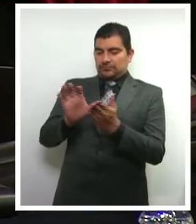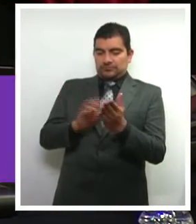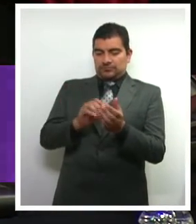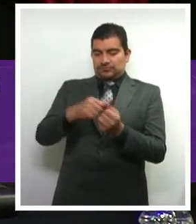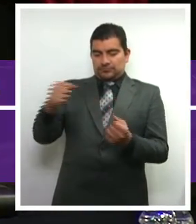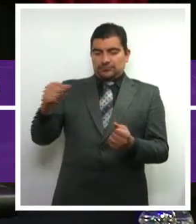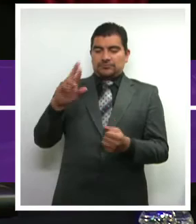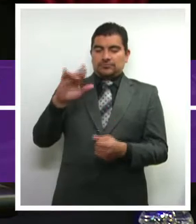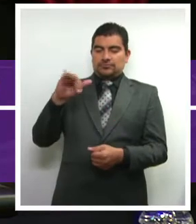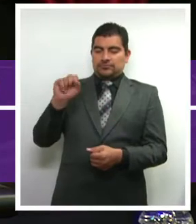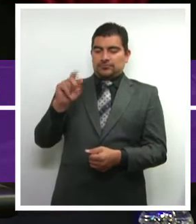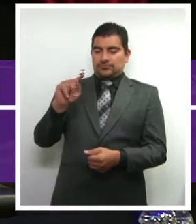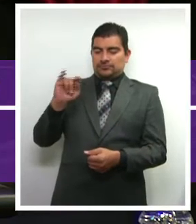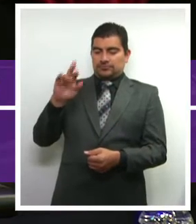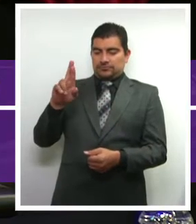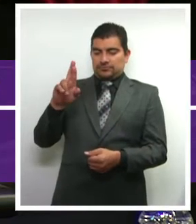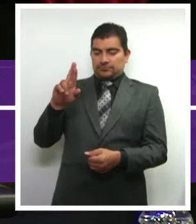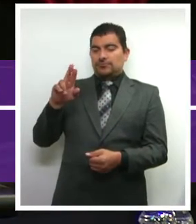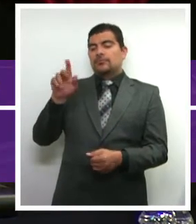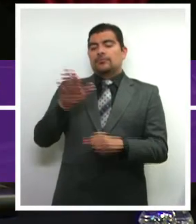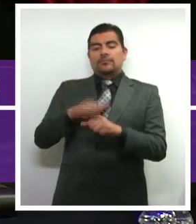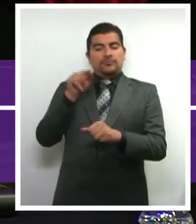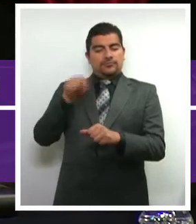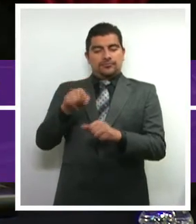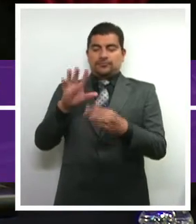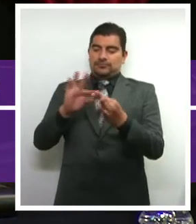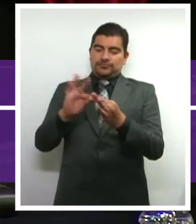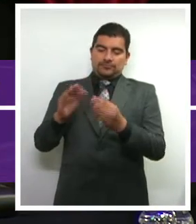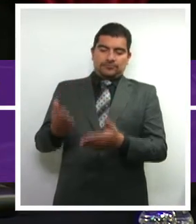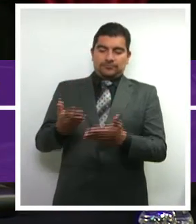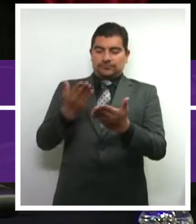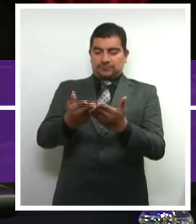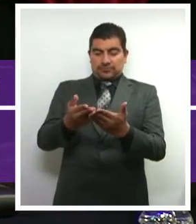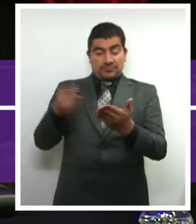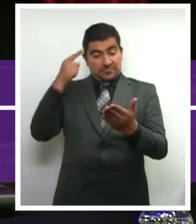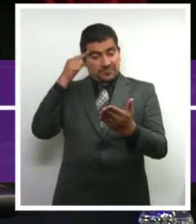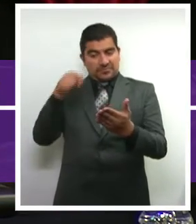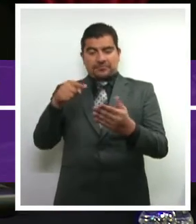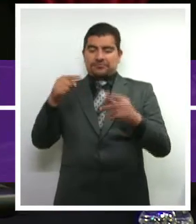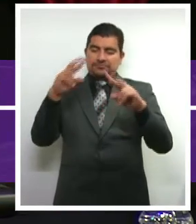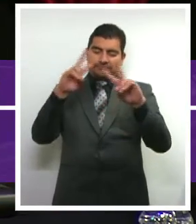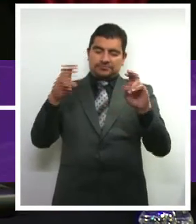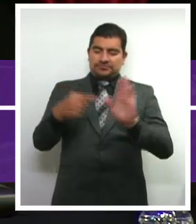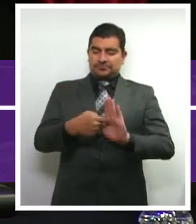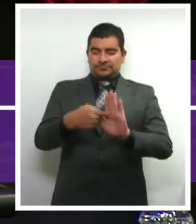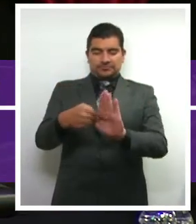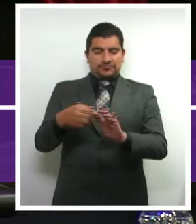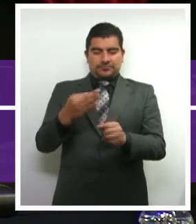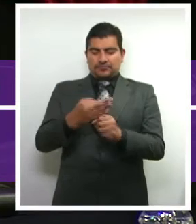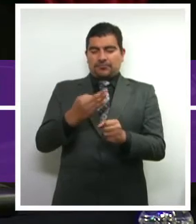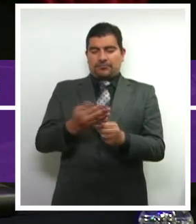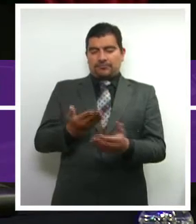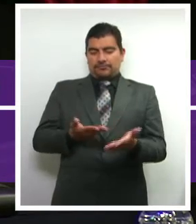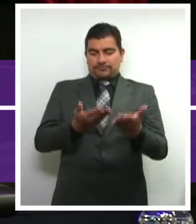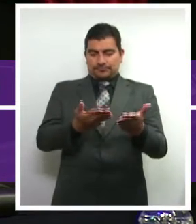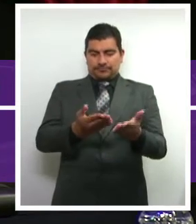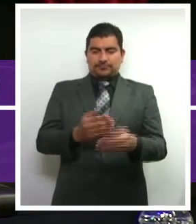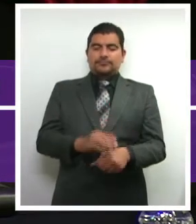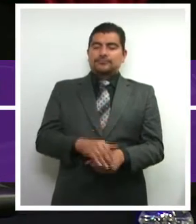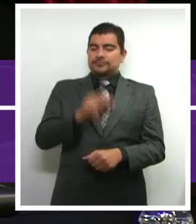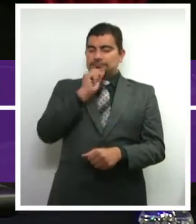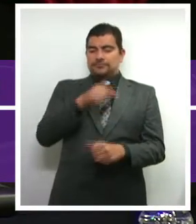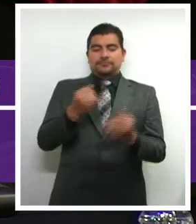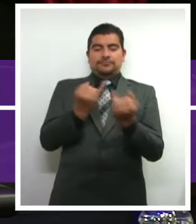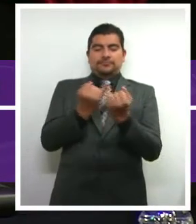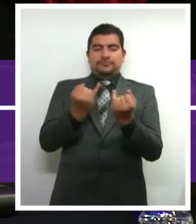Ríos Peter, porque de alguna manera es una parte de lo que vamos a presentar en este momento y para de